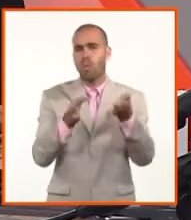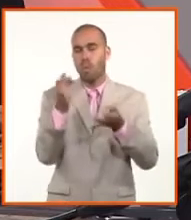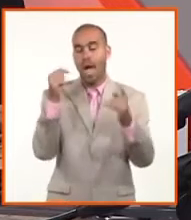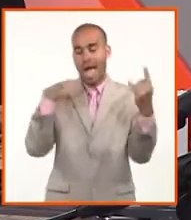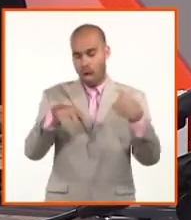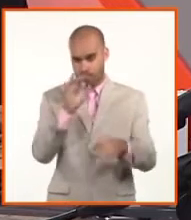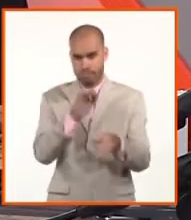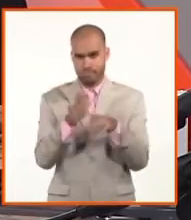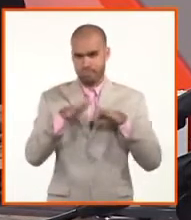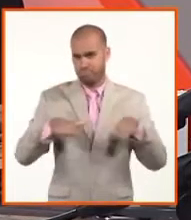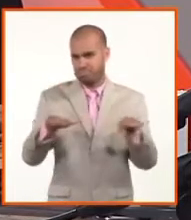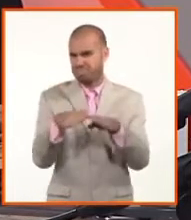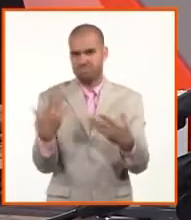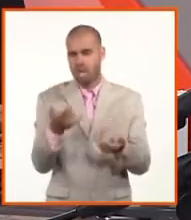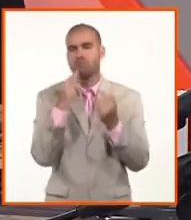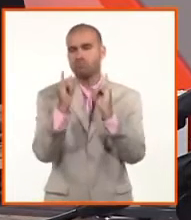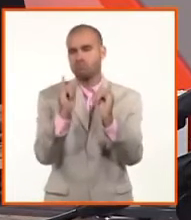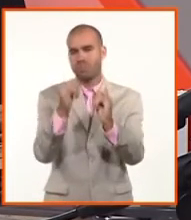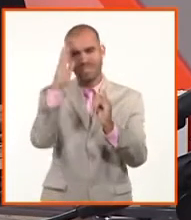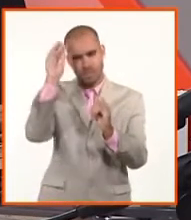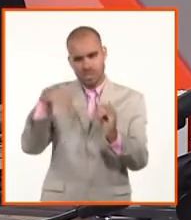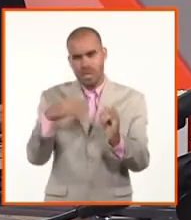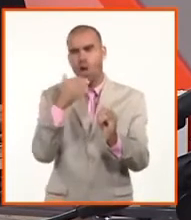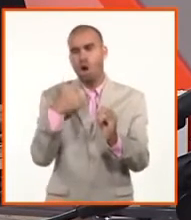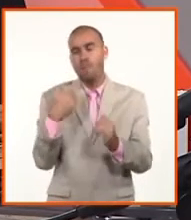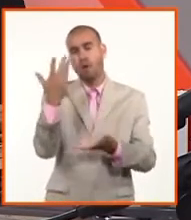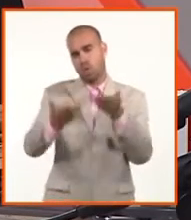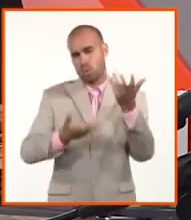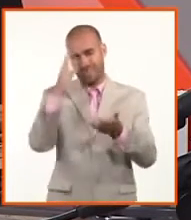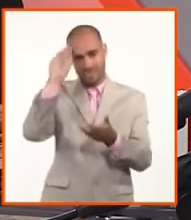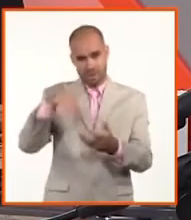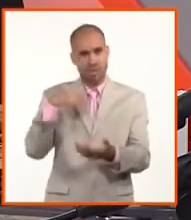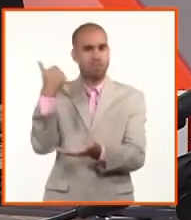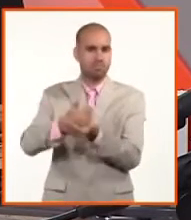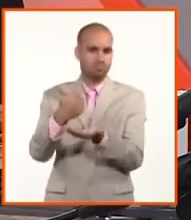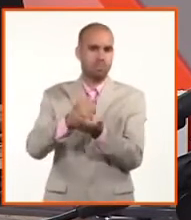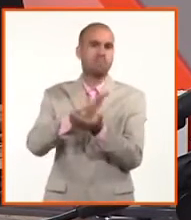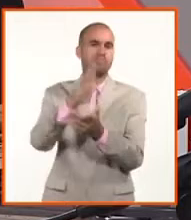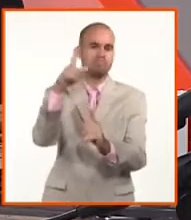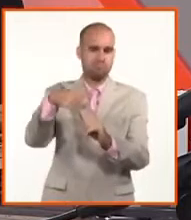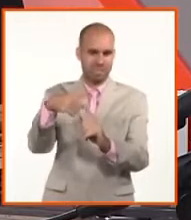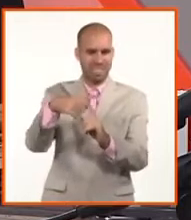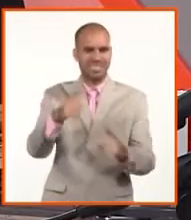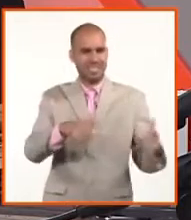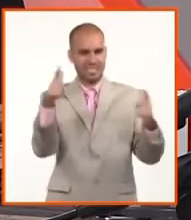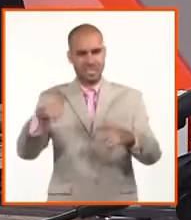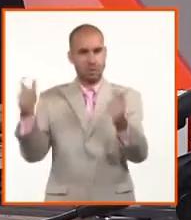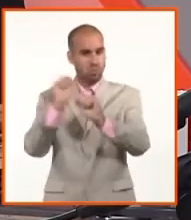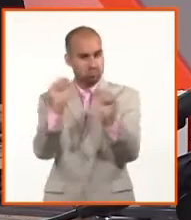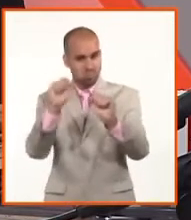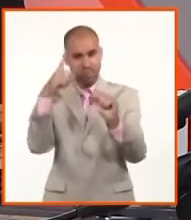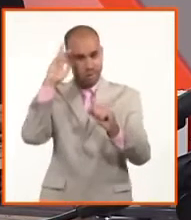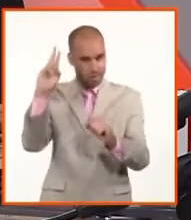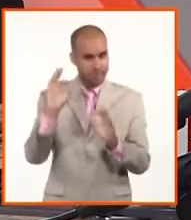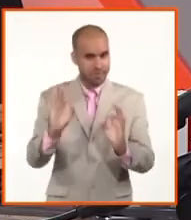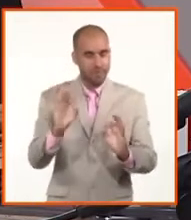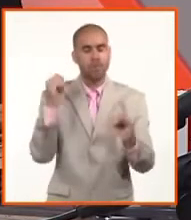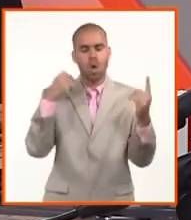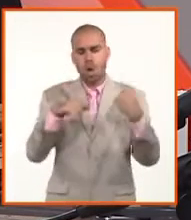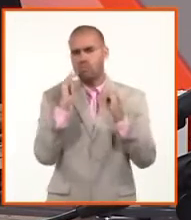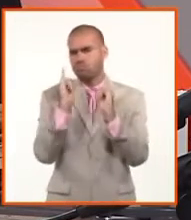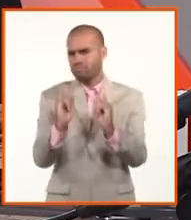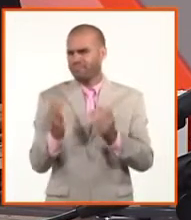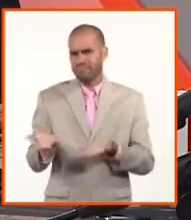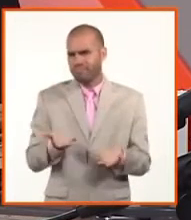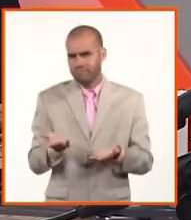situación alrededor del trágico incendio en la base de supertanqueros de Matanzas. Hoy, pues, las noticias